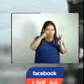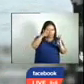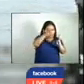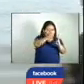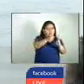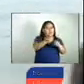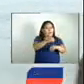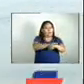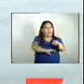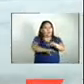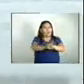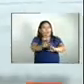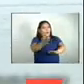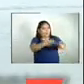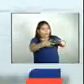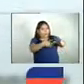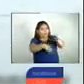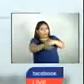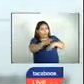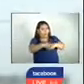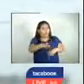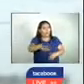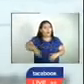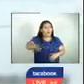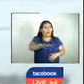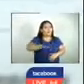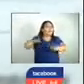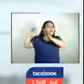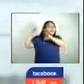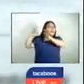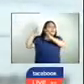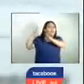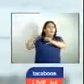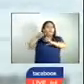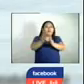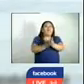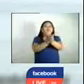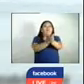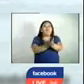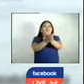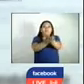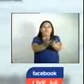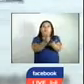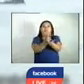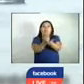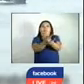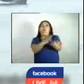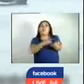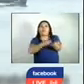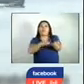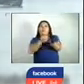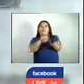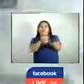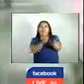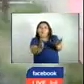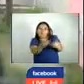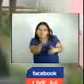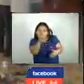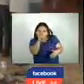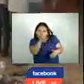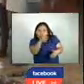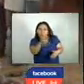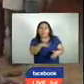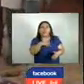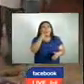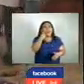310 millas náuticas al sur de Punta Remedios en Sunzonate cuando iban a bordo de una lancha en la que transportaban el ilícito que